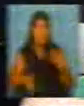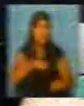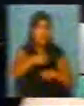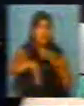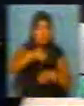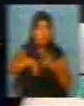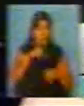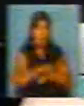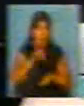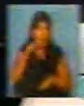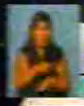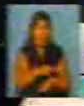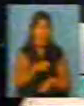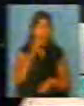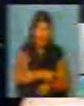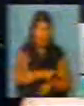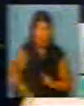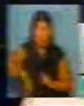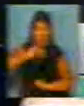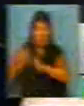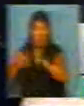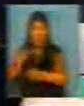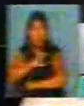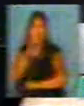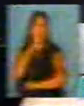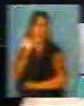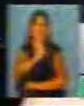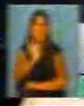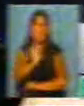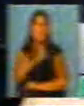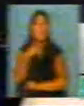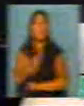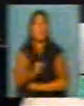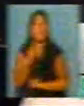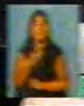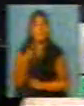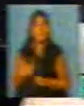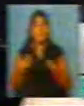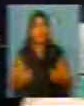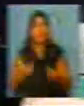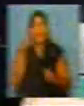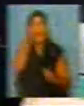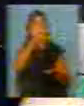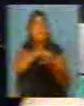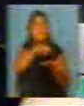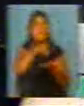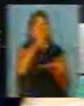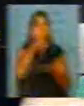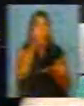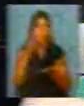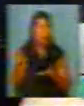política. Necesitamos vender el alcohol. Necesitamos que entre el grupo inversor inmediatamente porque perdemos